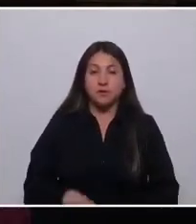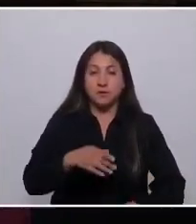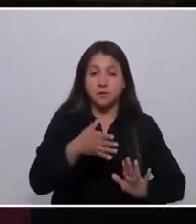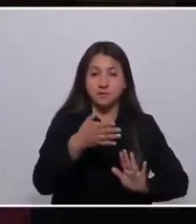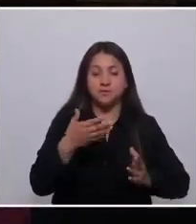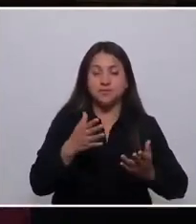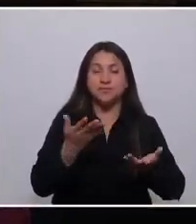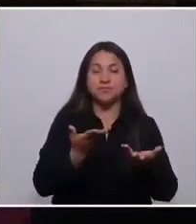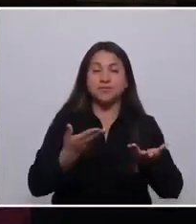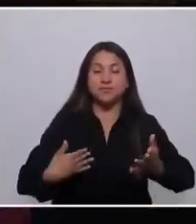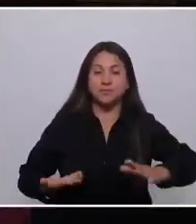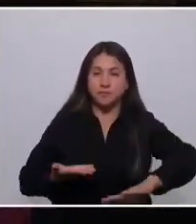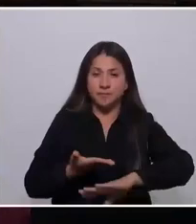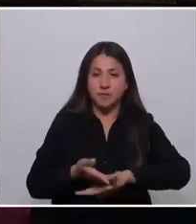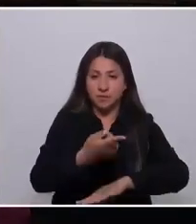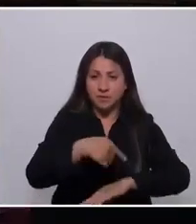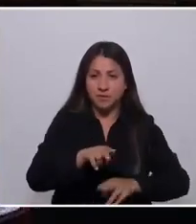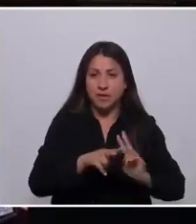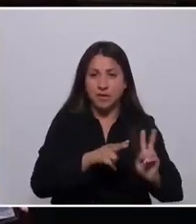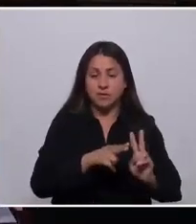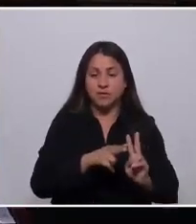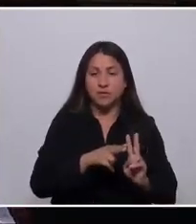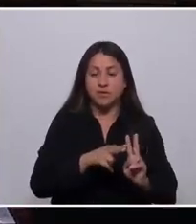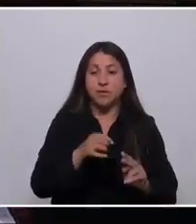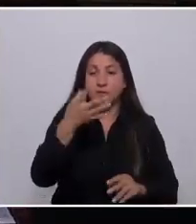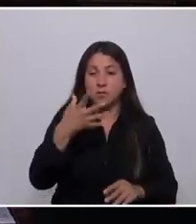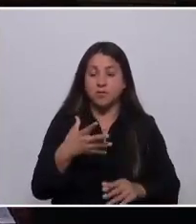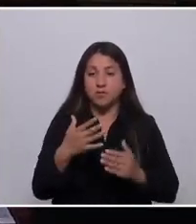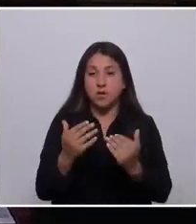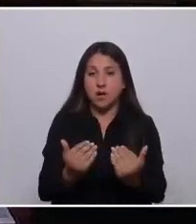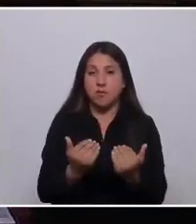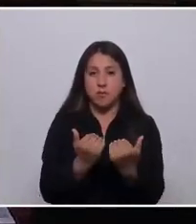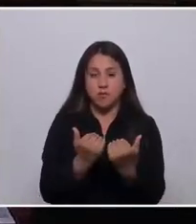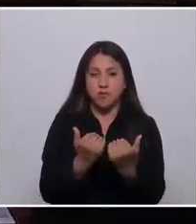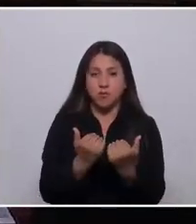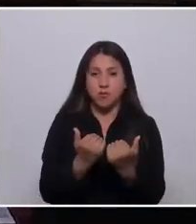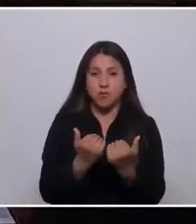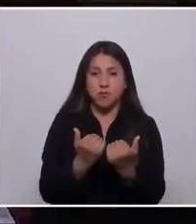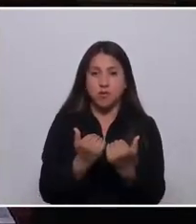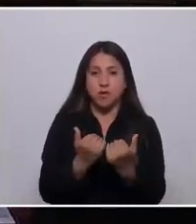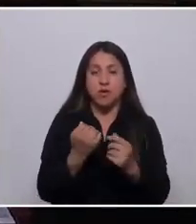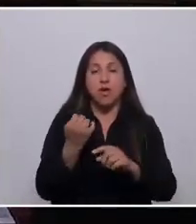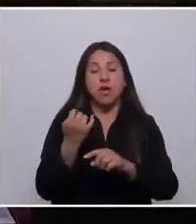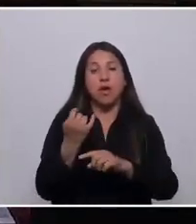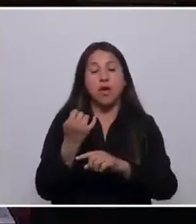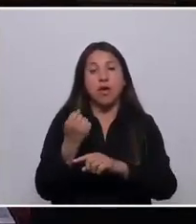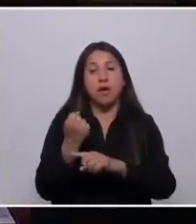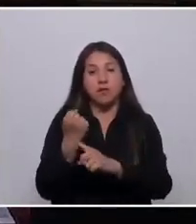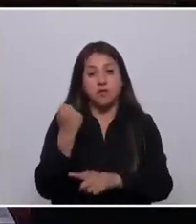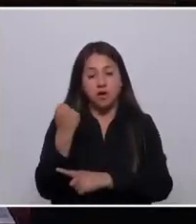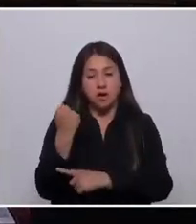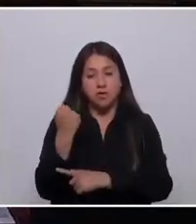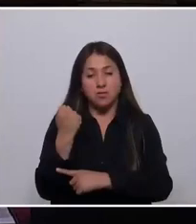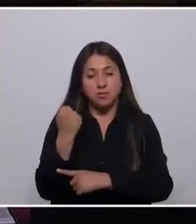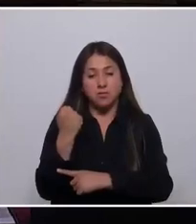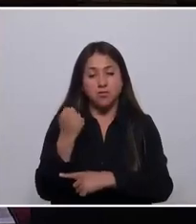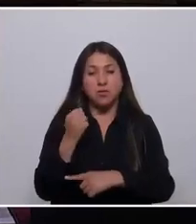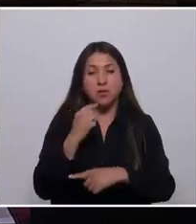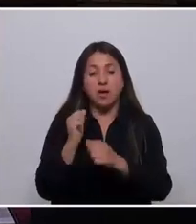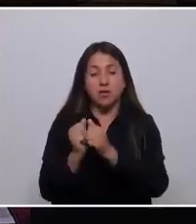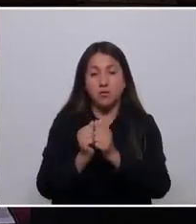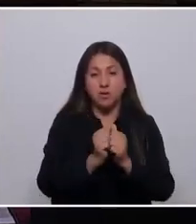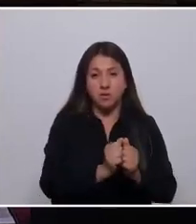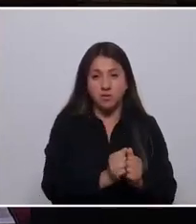encargo y con el valioso aporte del abogado que guió o acompañó a la